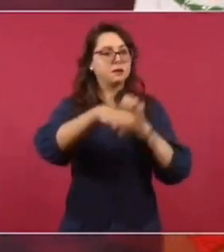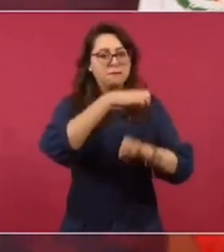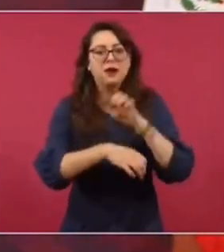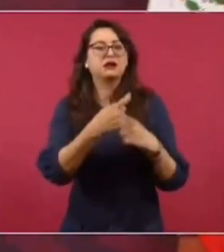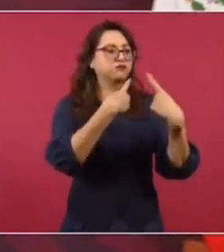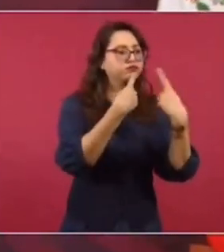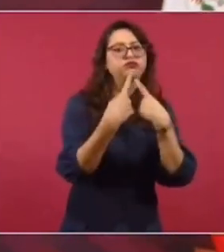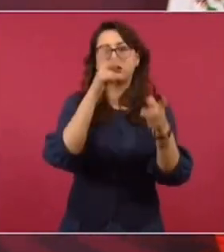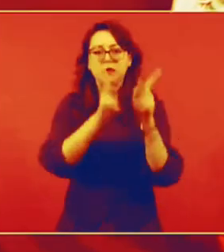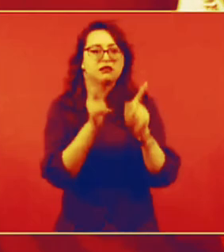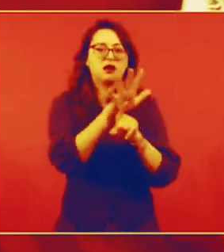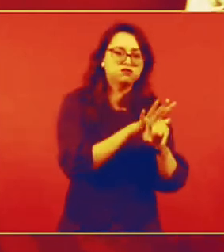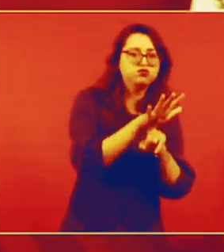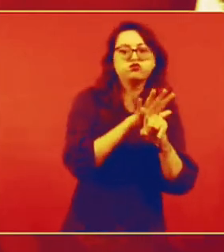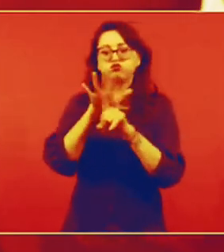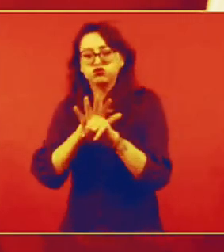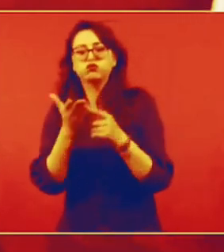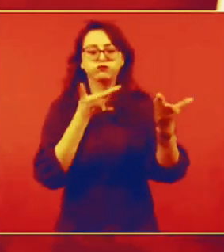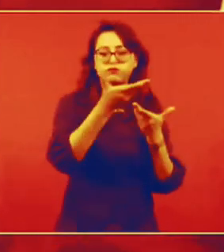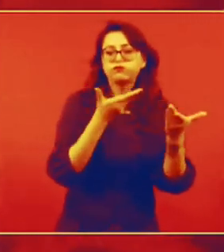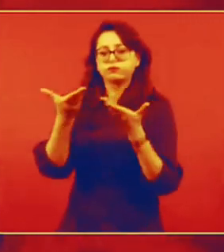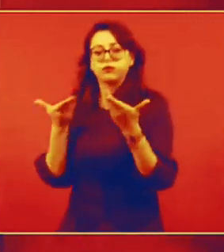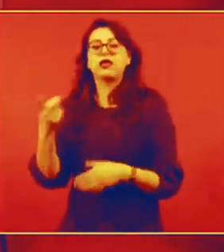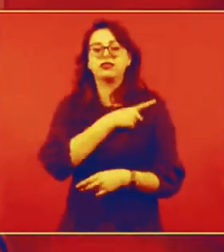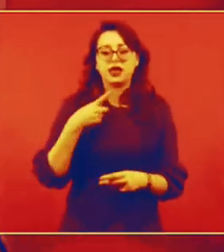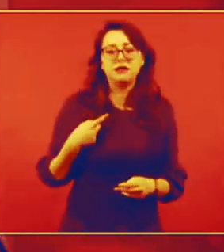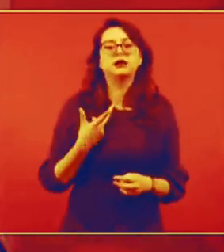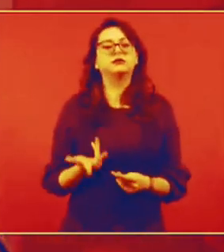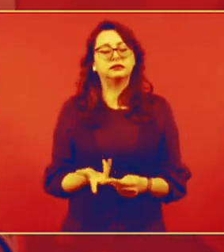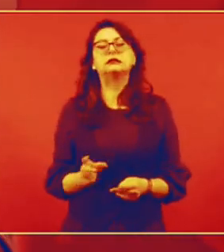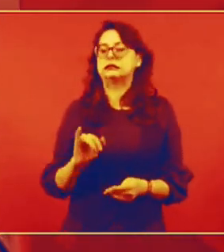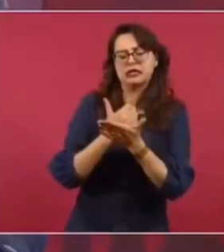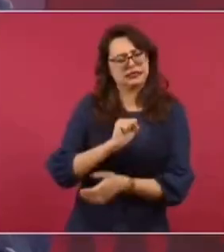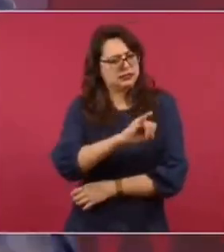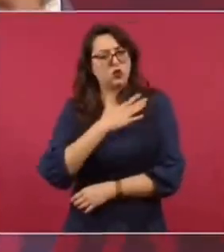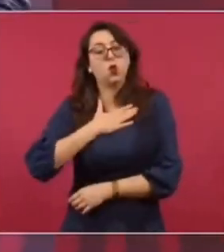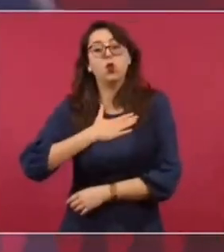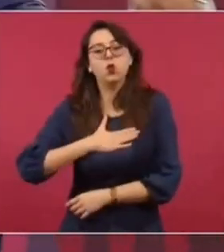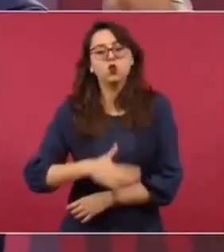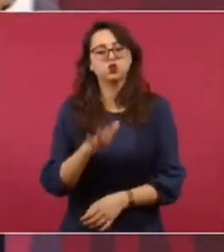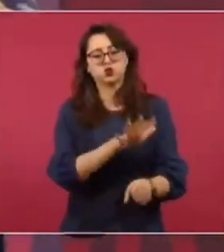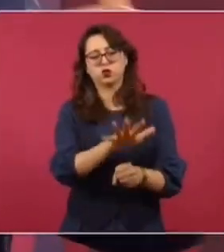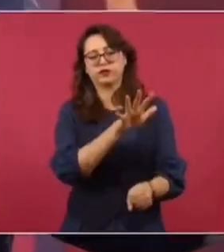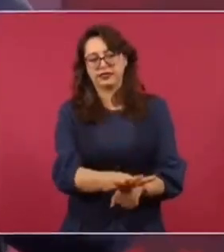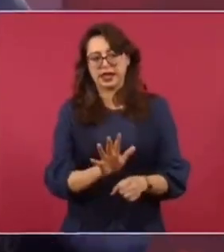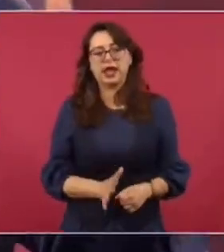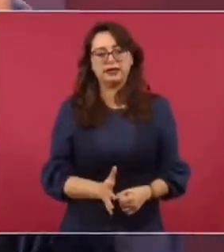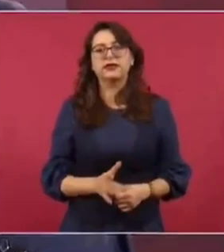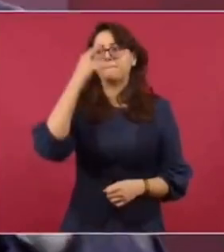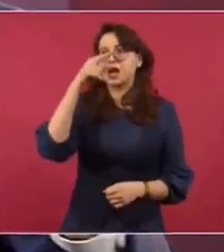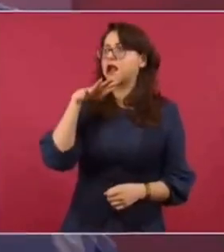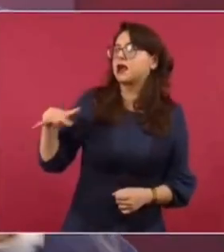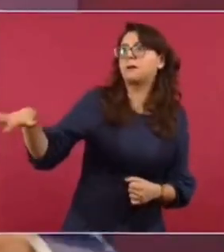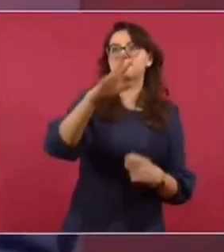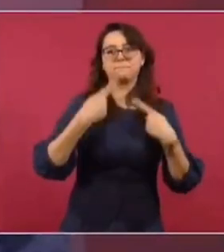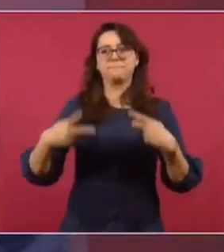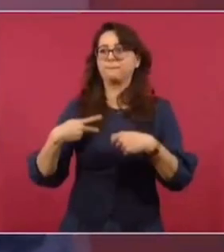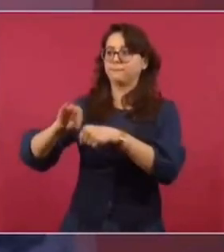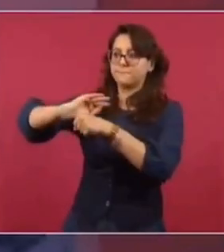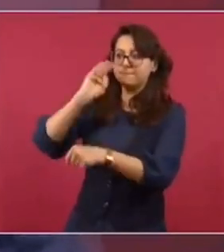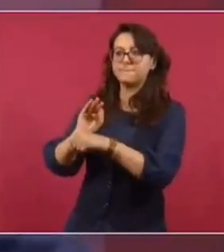y a hombres de negocios de que sí deben de haber utilidades, pero razonables, para nosotros mantener